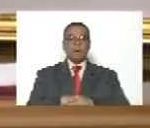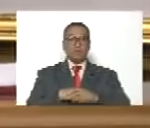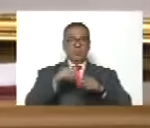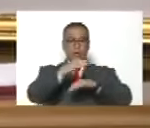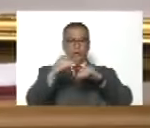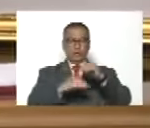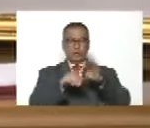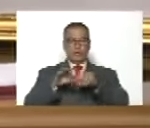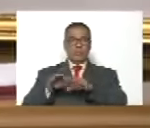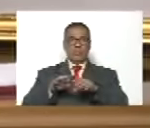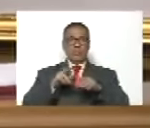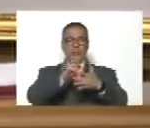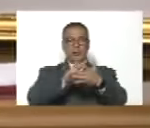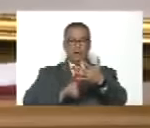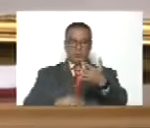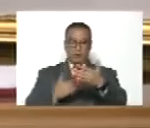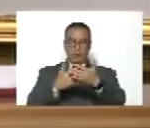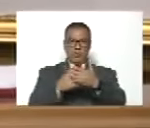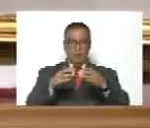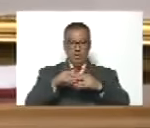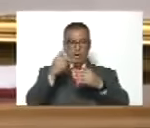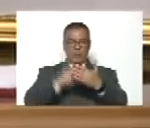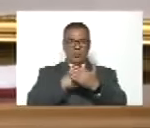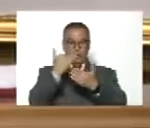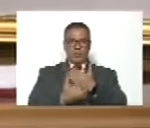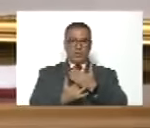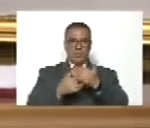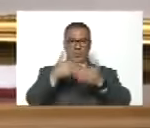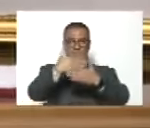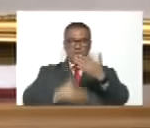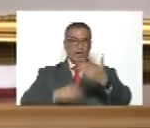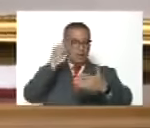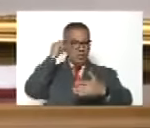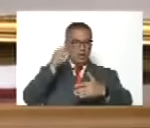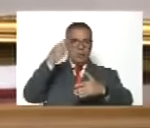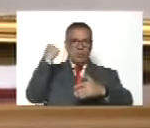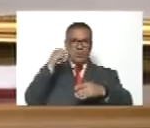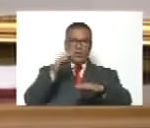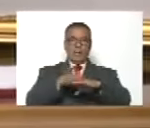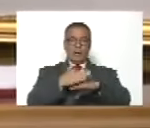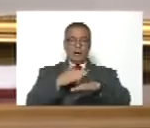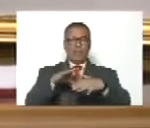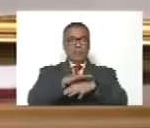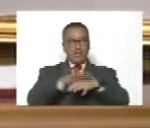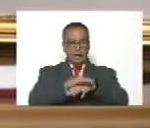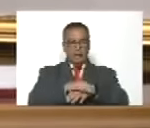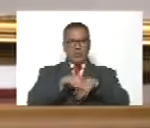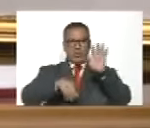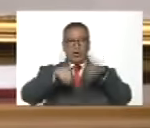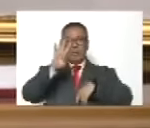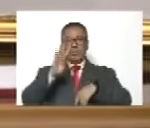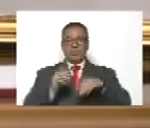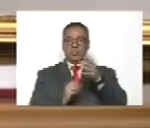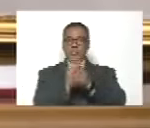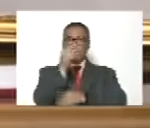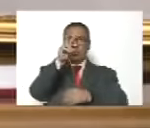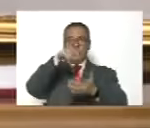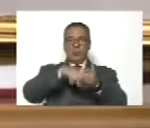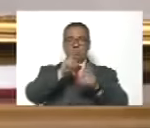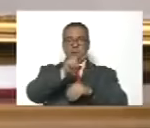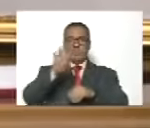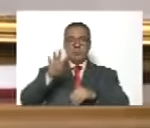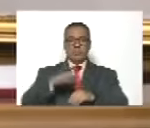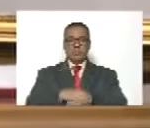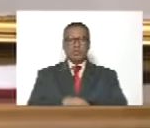Ciudadano subsecretario, sírvase dar lectura al proyecto de acta de la sesión ordinaria del día martes 14 de mayo de